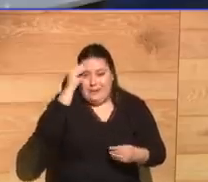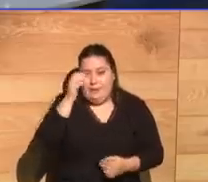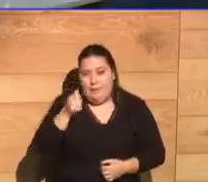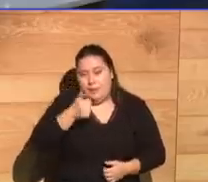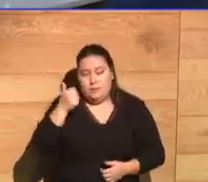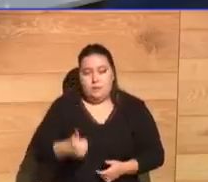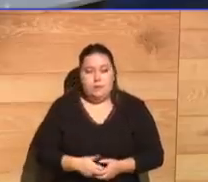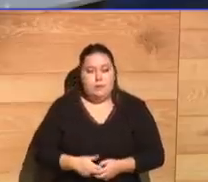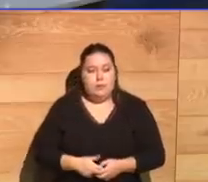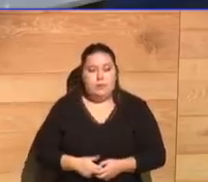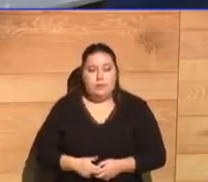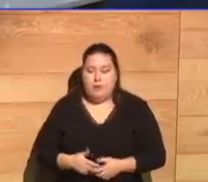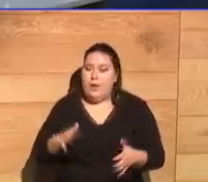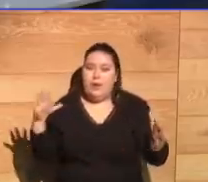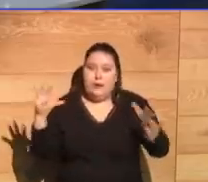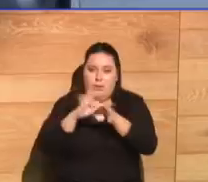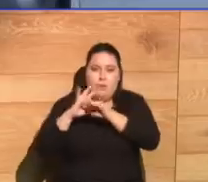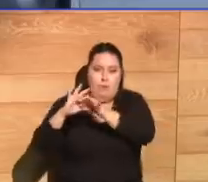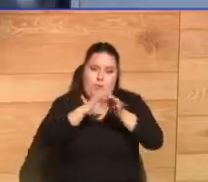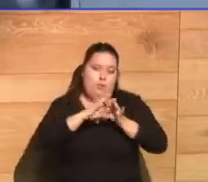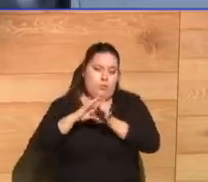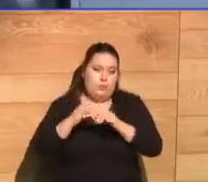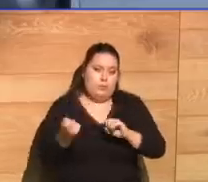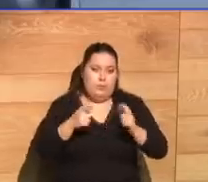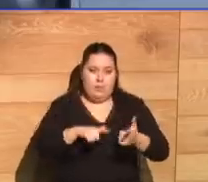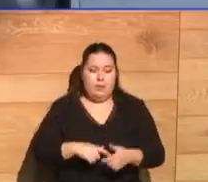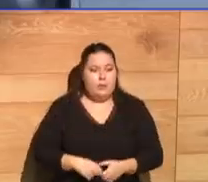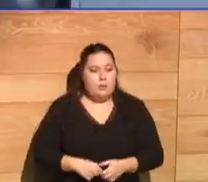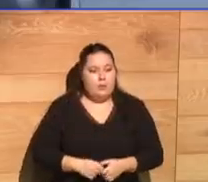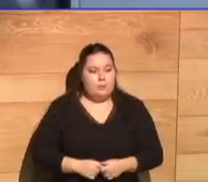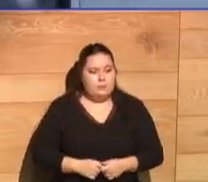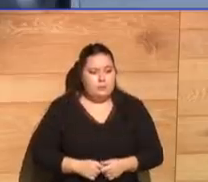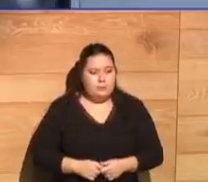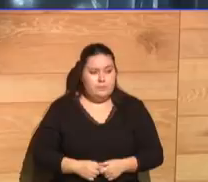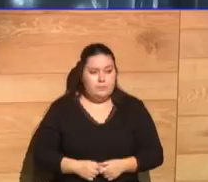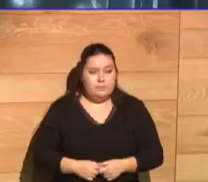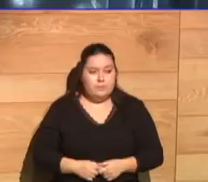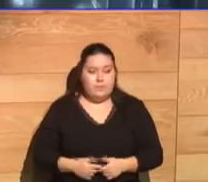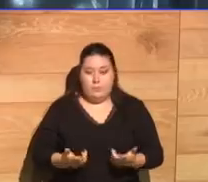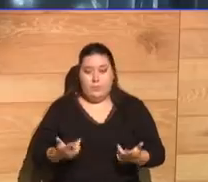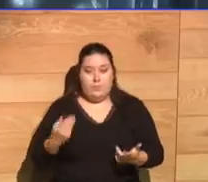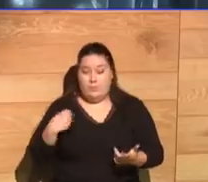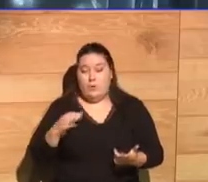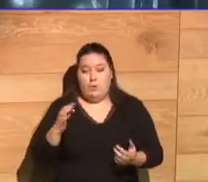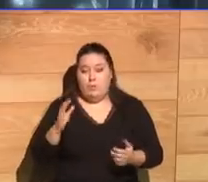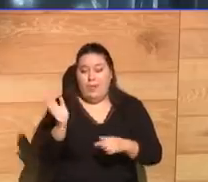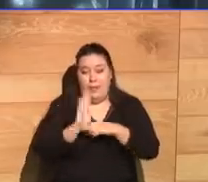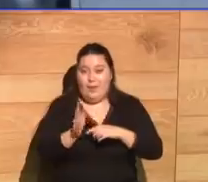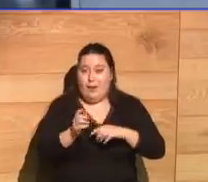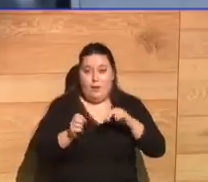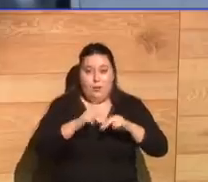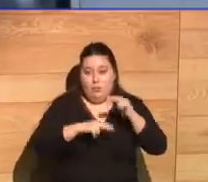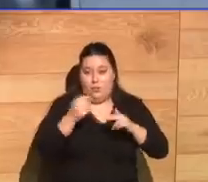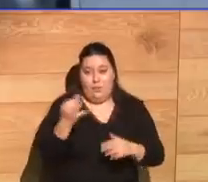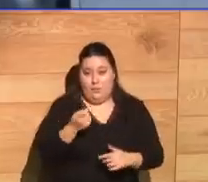esta macro redacción, que por otro lado se parece a la del New York Times en sus buenísimos tiempos, pero hay que construirla para el cine. Eso es muy,